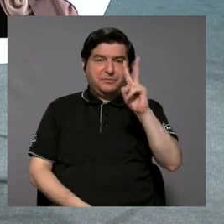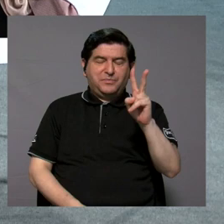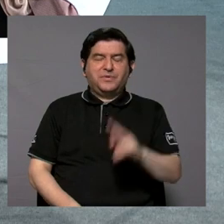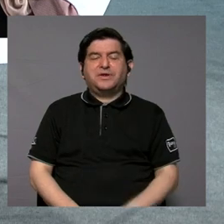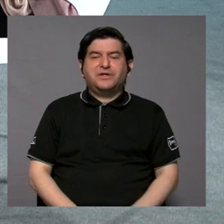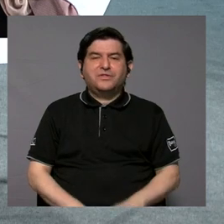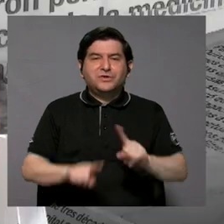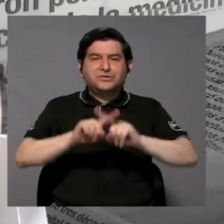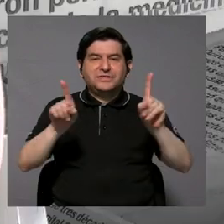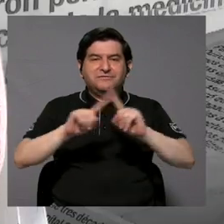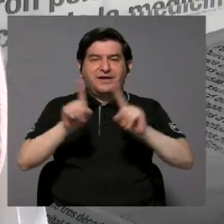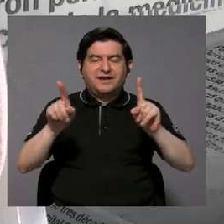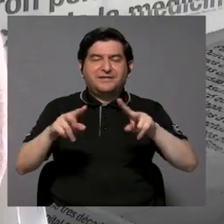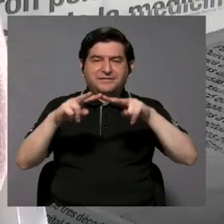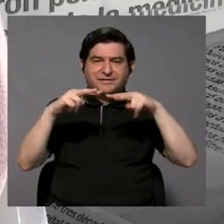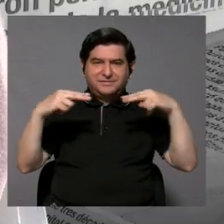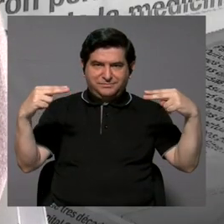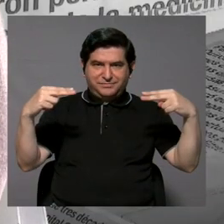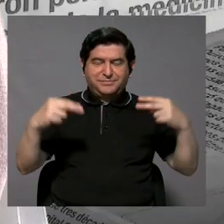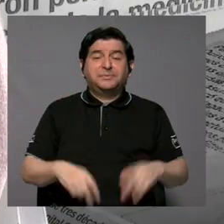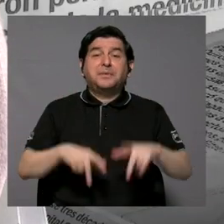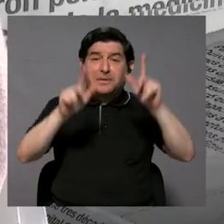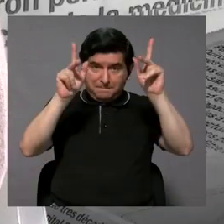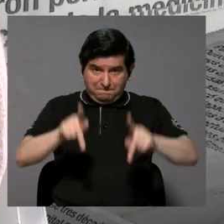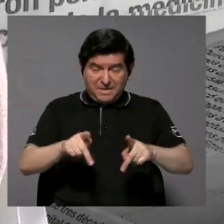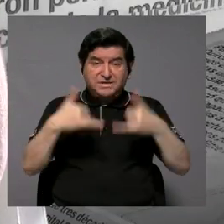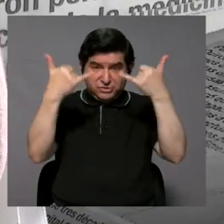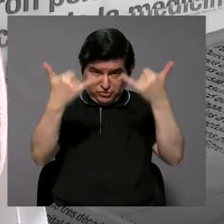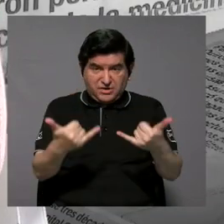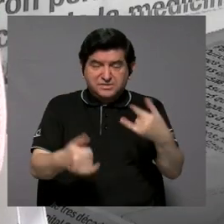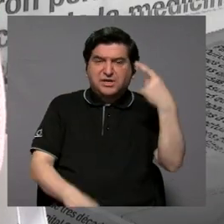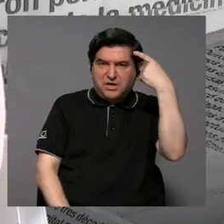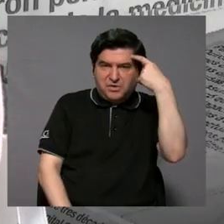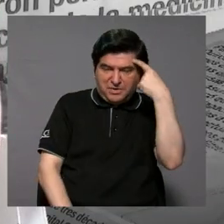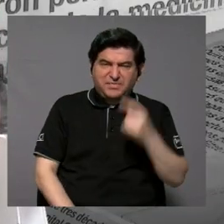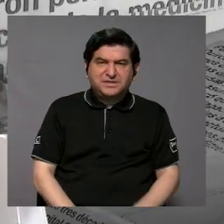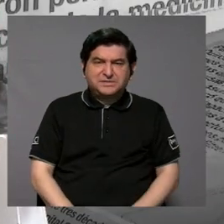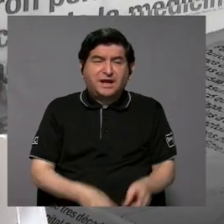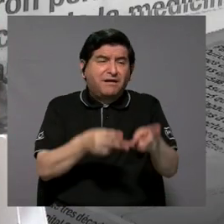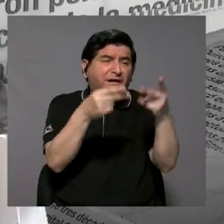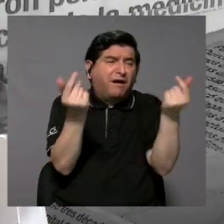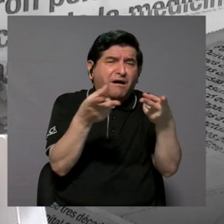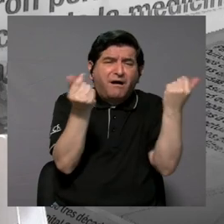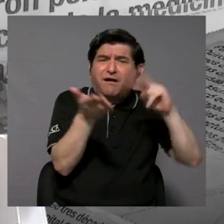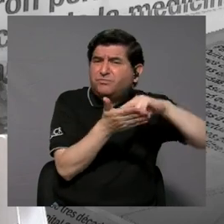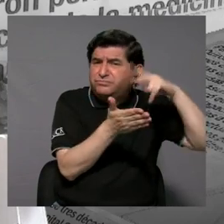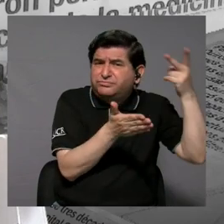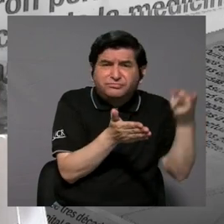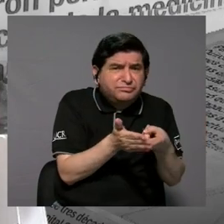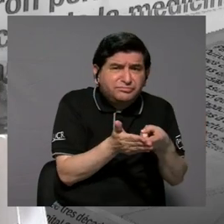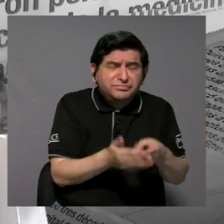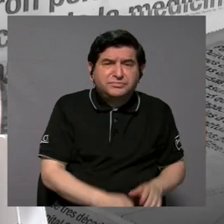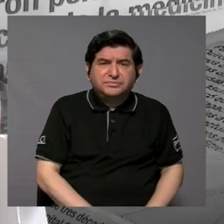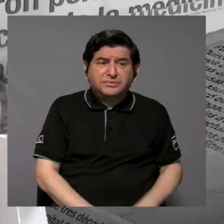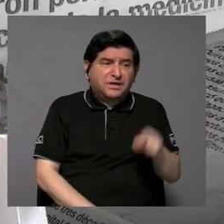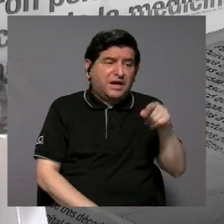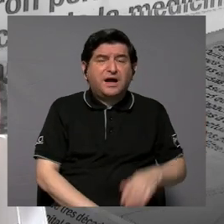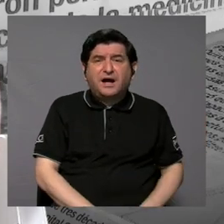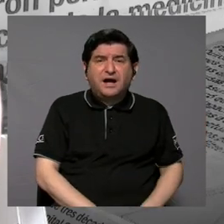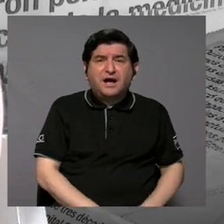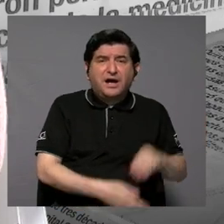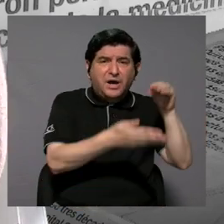de una misma moneda, ¿verdad? Sí, hay mucha gente que ahorita lo que está pensando es en el costo que le va a significar tener que sacar los